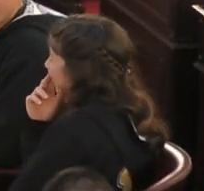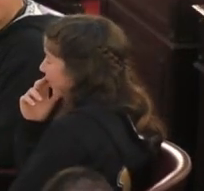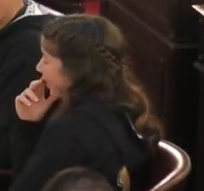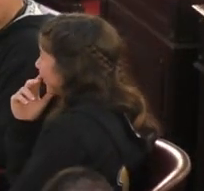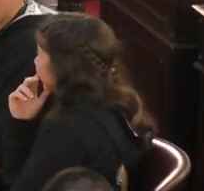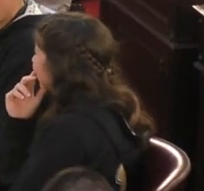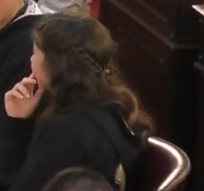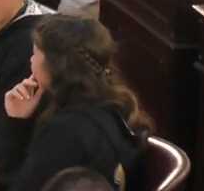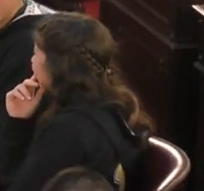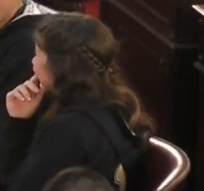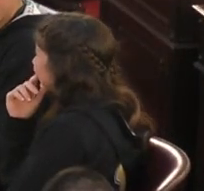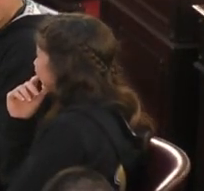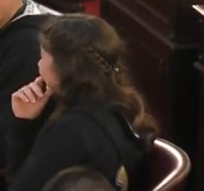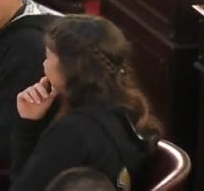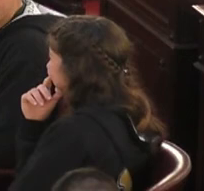Ahora cambiamos.